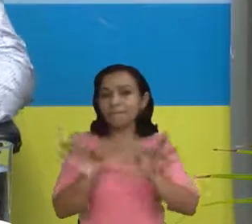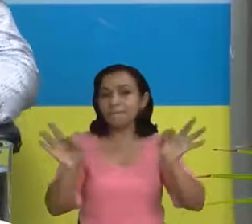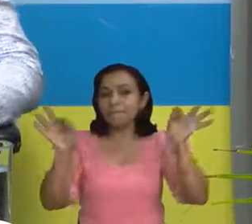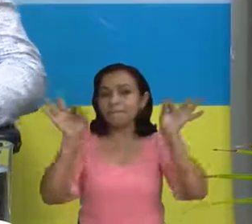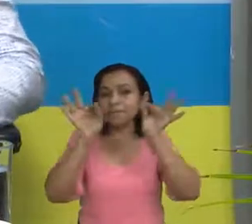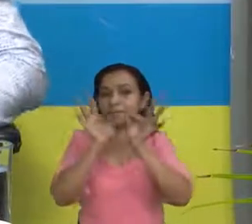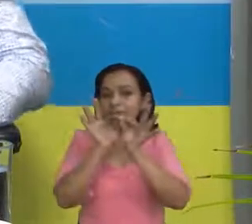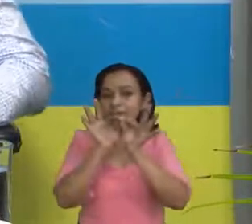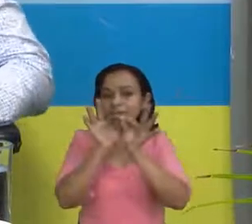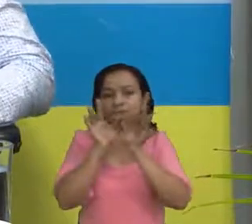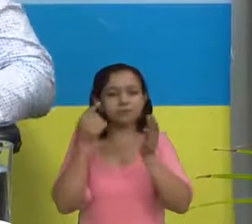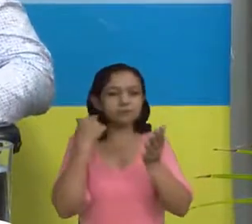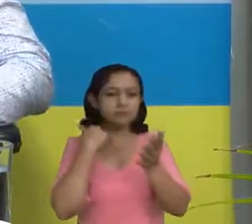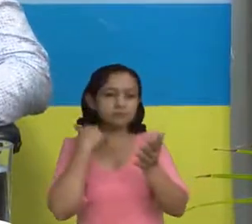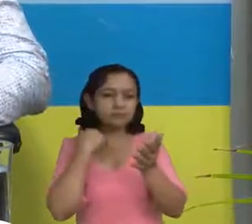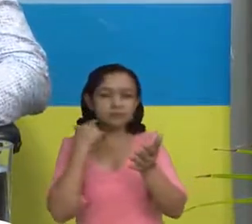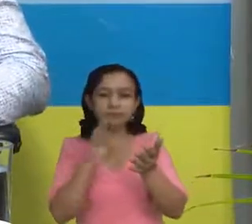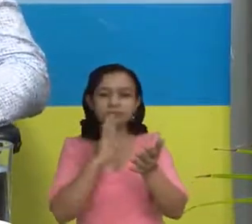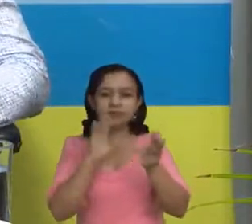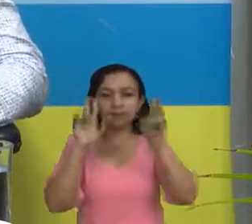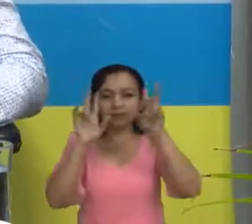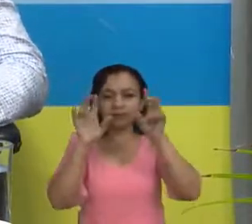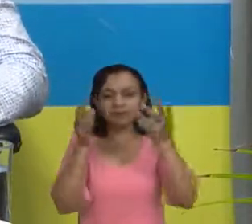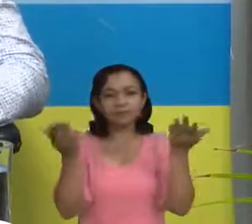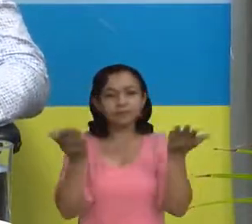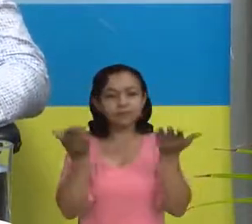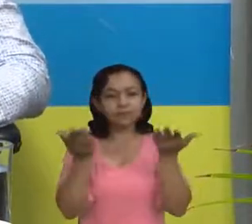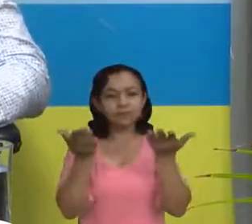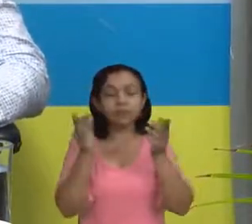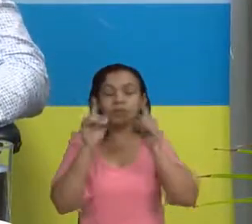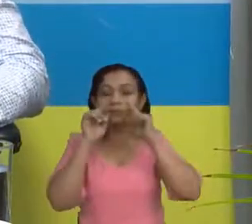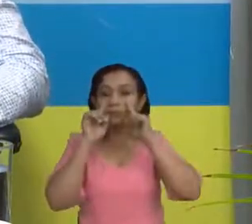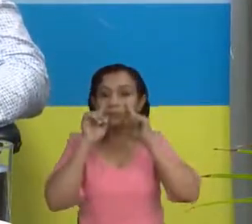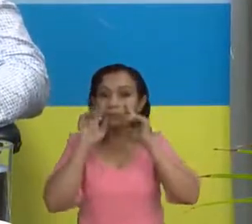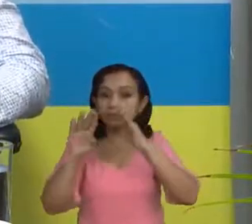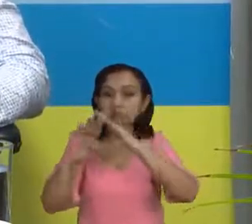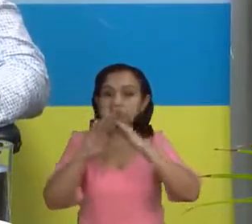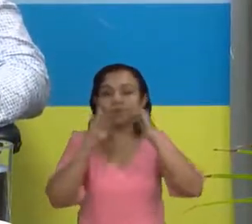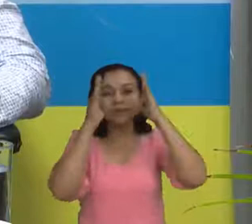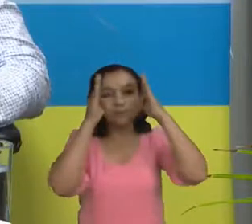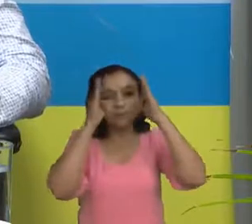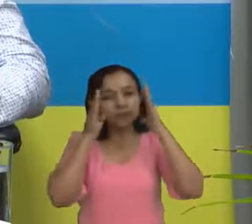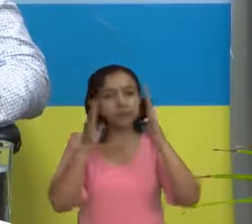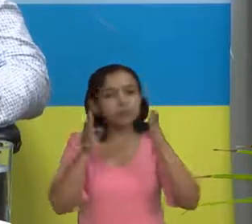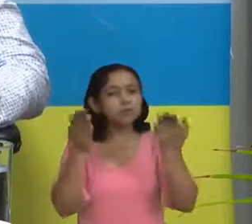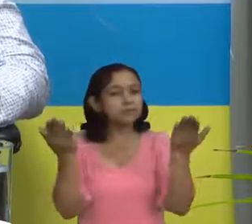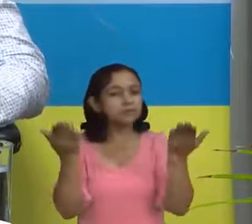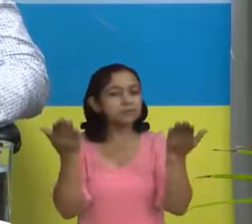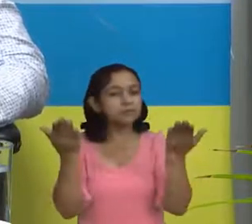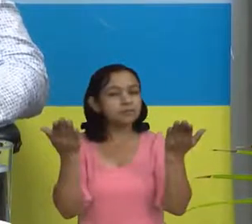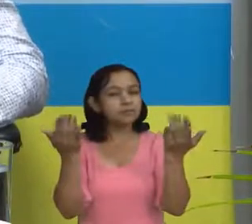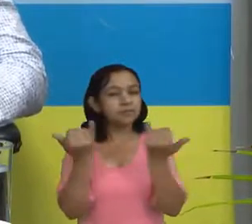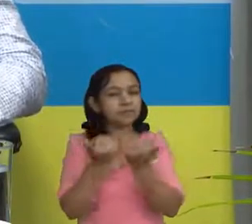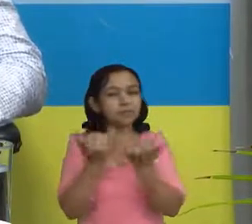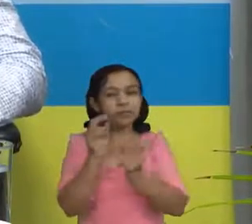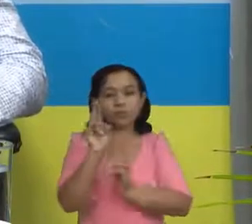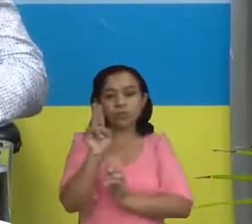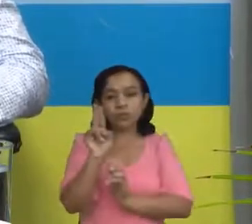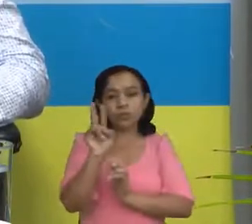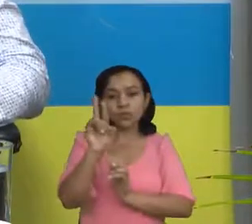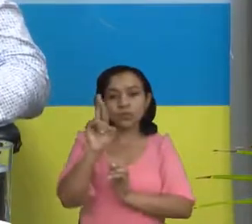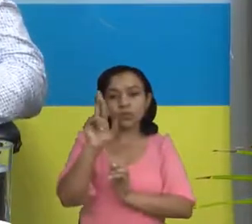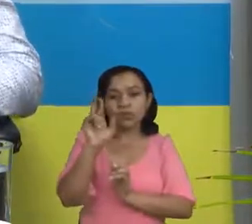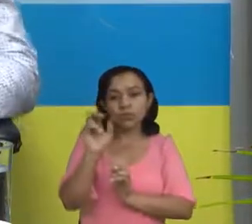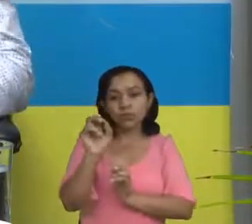supuesto, como todos los días, para la salud. Causas y prevención y atención de la uropatía